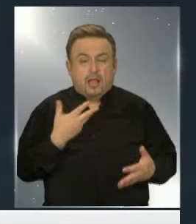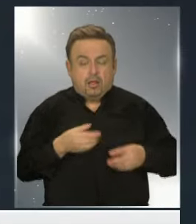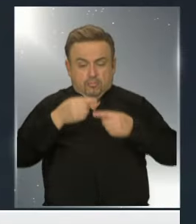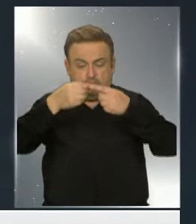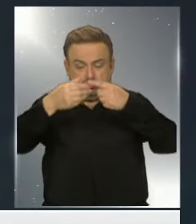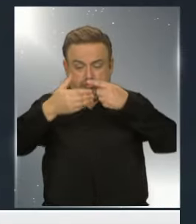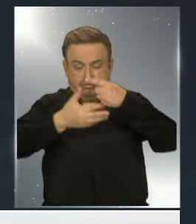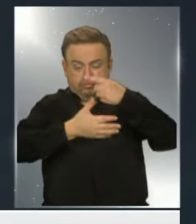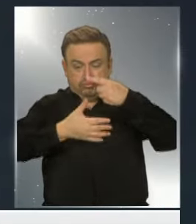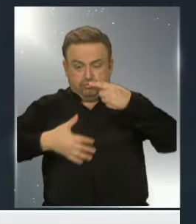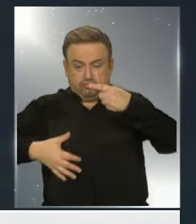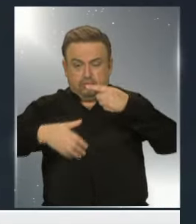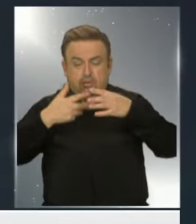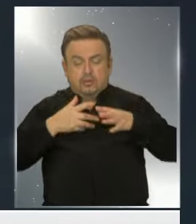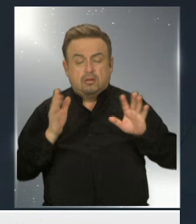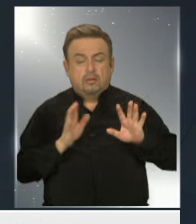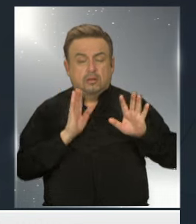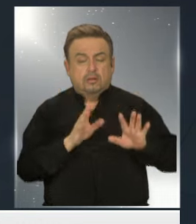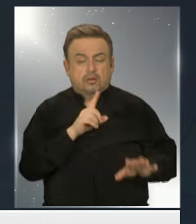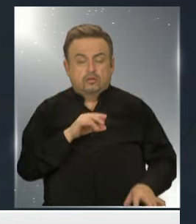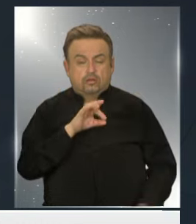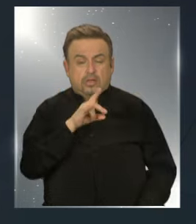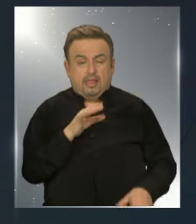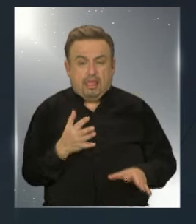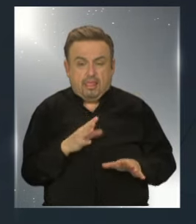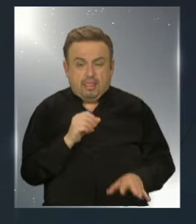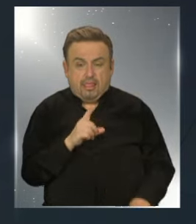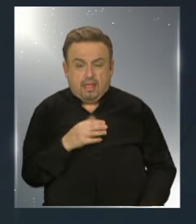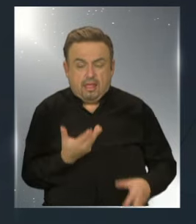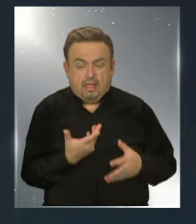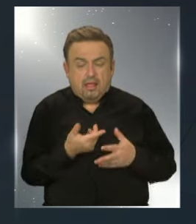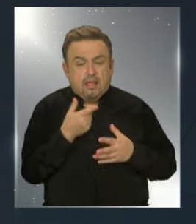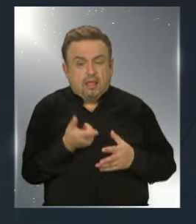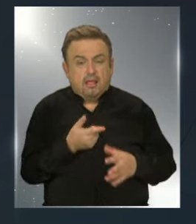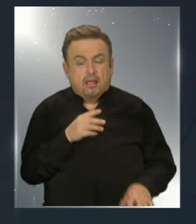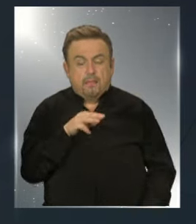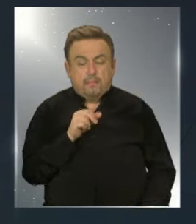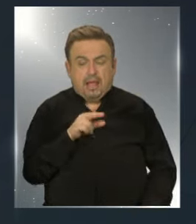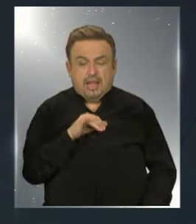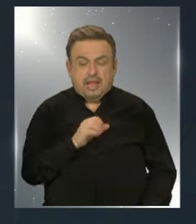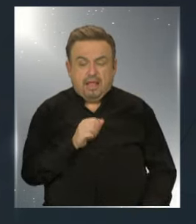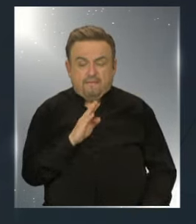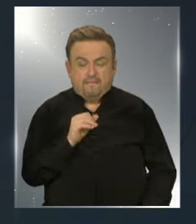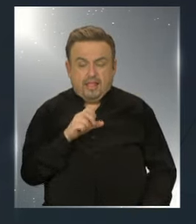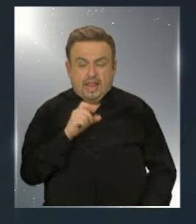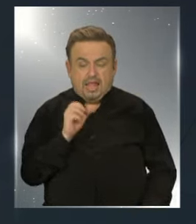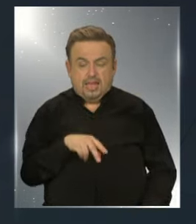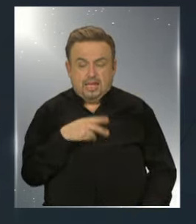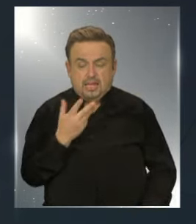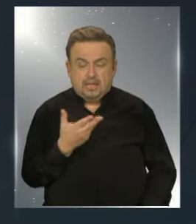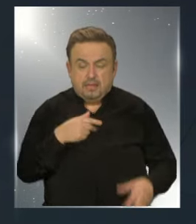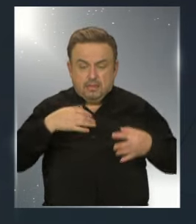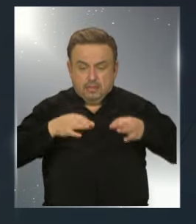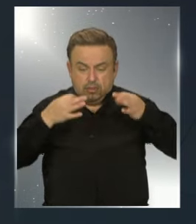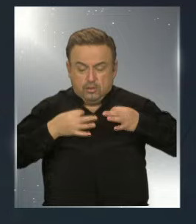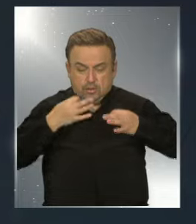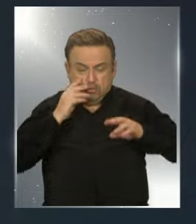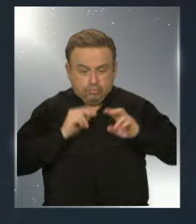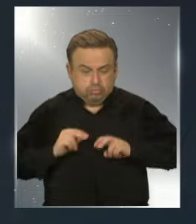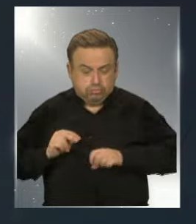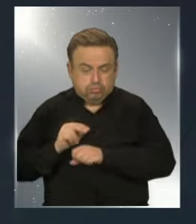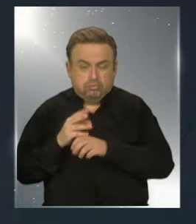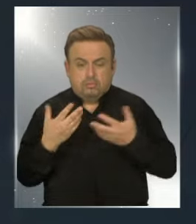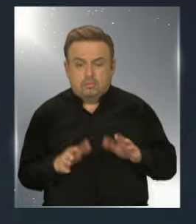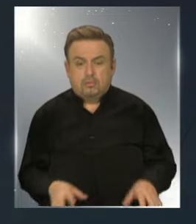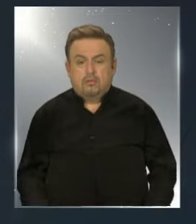operativos Solange Morales, el hermano de Chucky, Alex Cornejo, María Belén Acuña y el pelao Claudio Urrutia. El